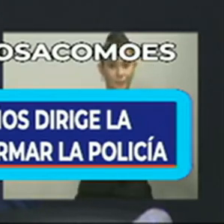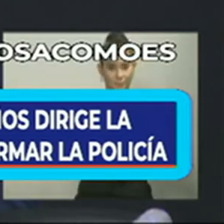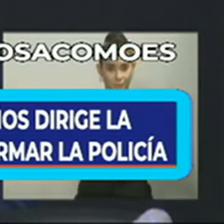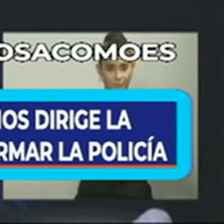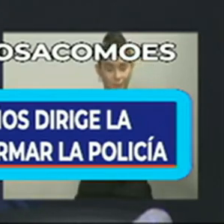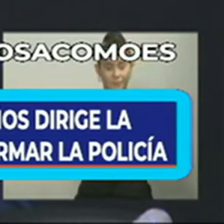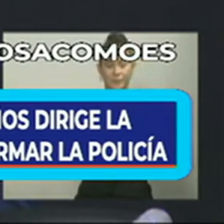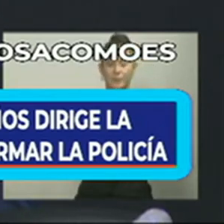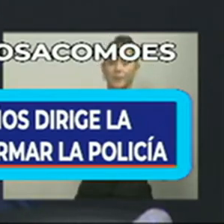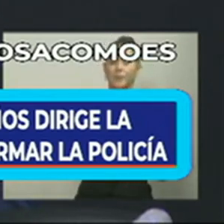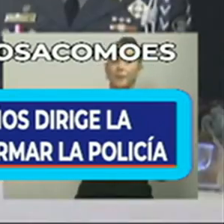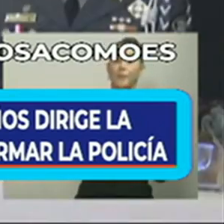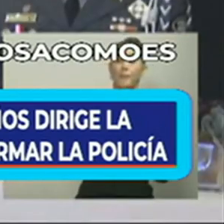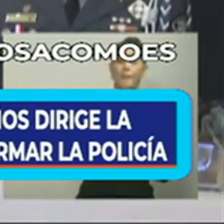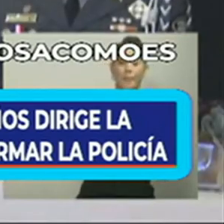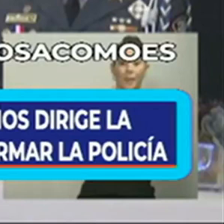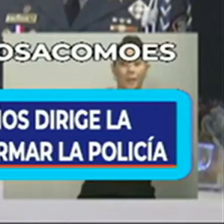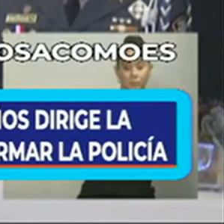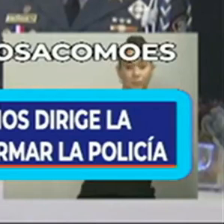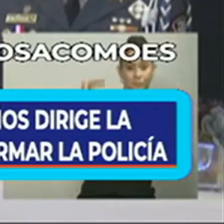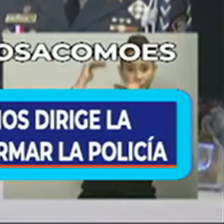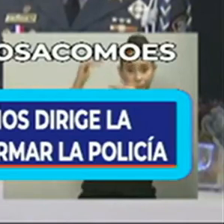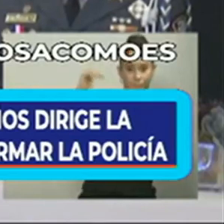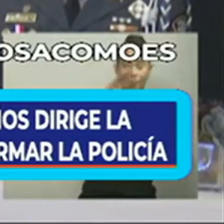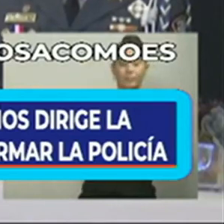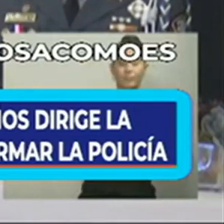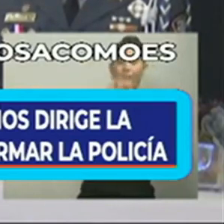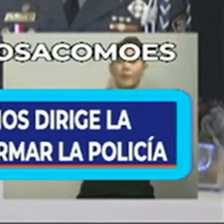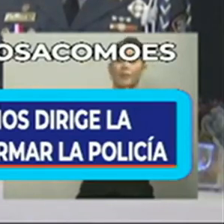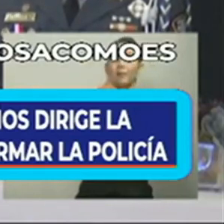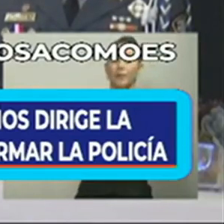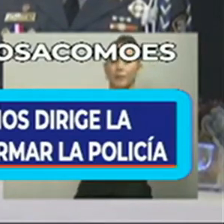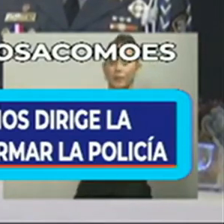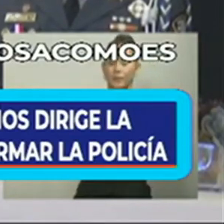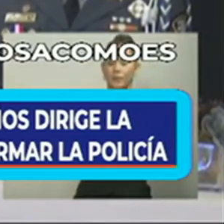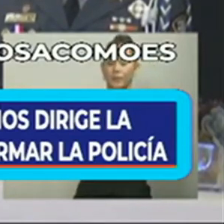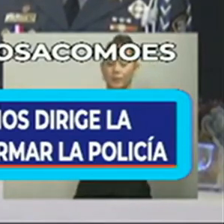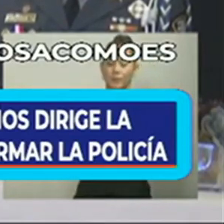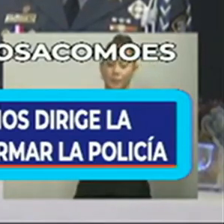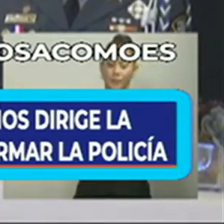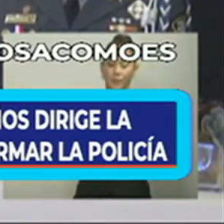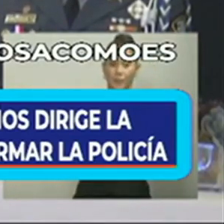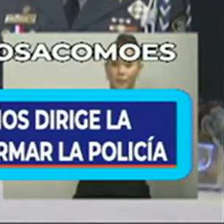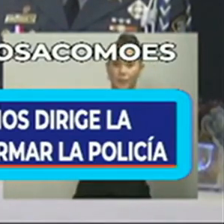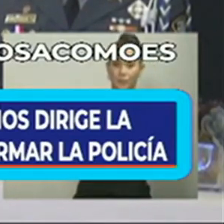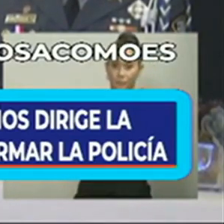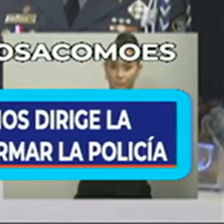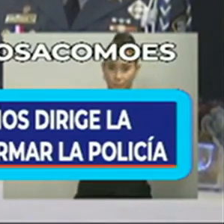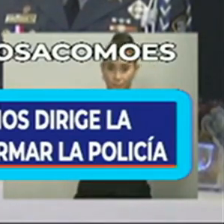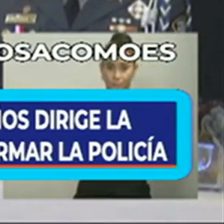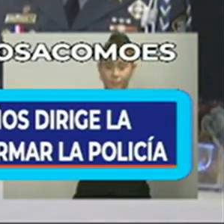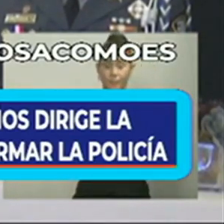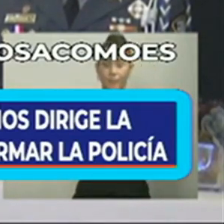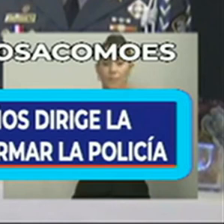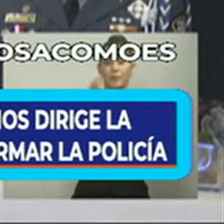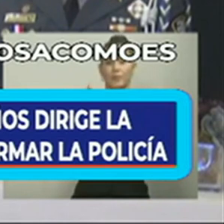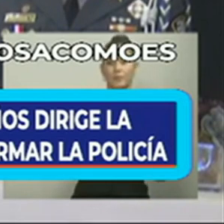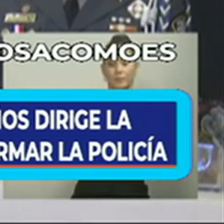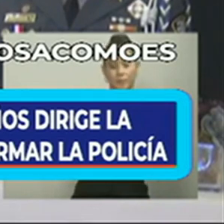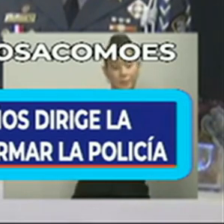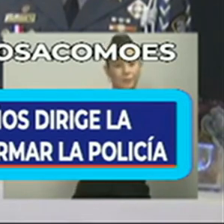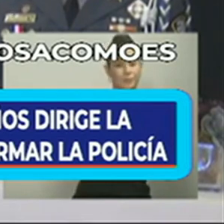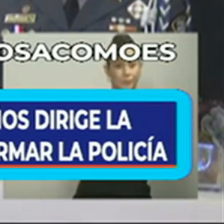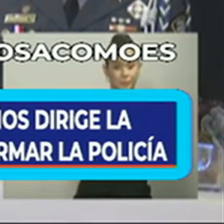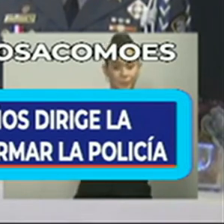Policía, el alto mando de la Policía Nacional y el Consejo Superior Policial y los miembros de